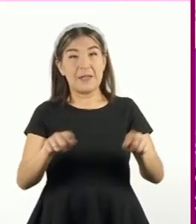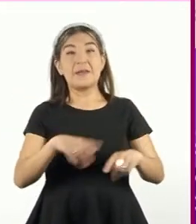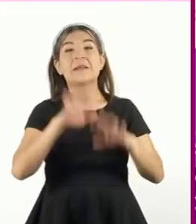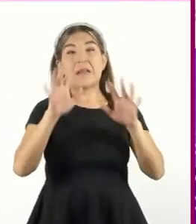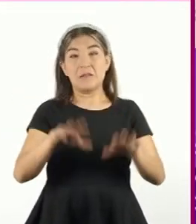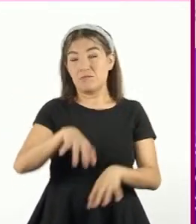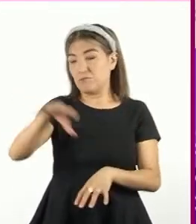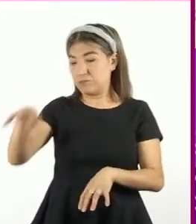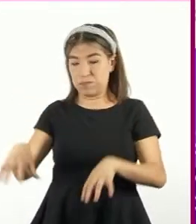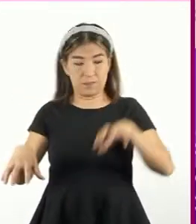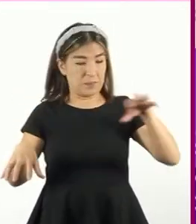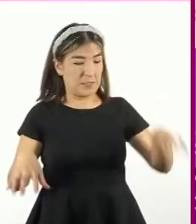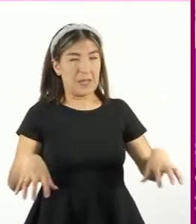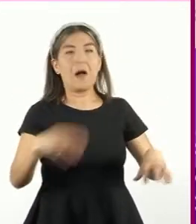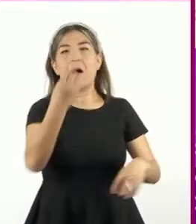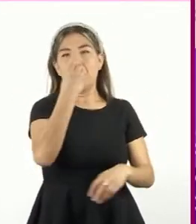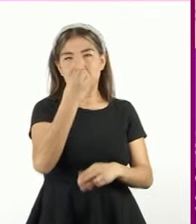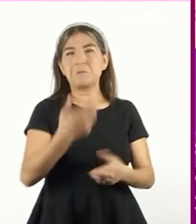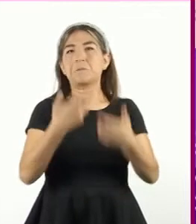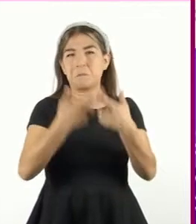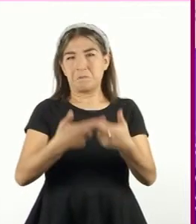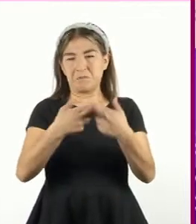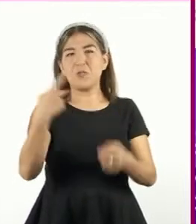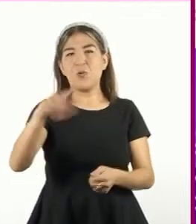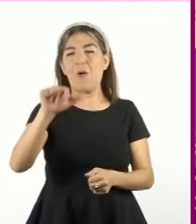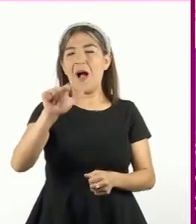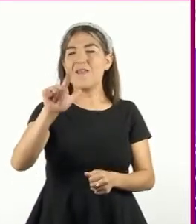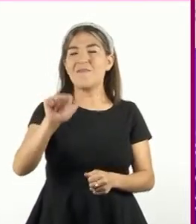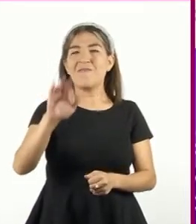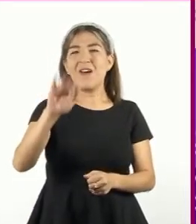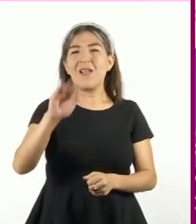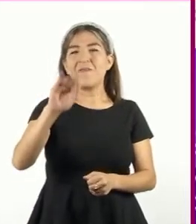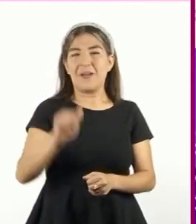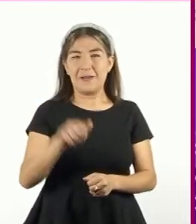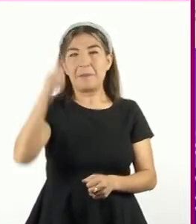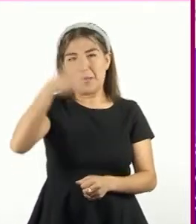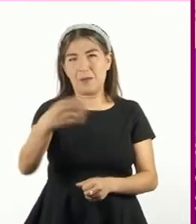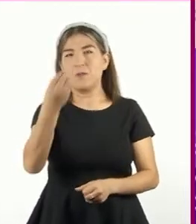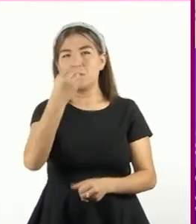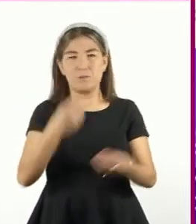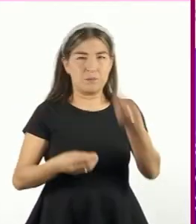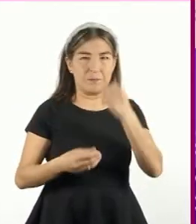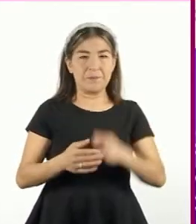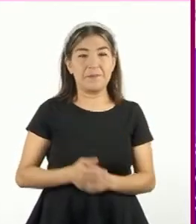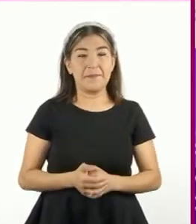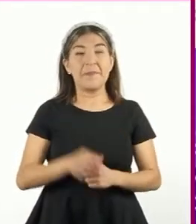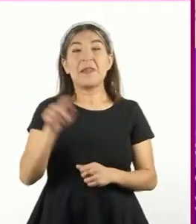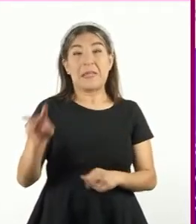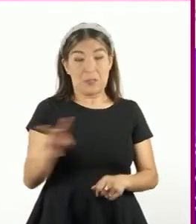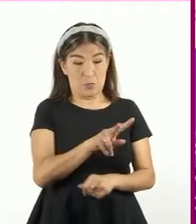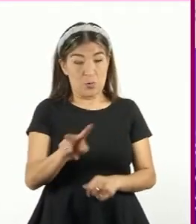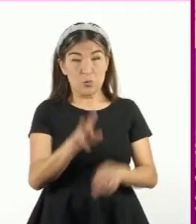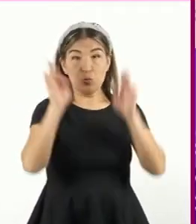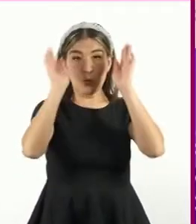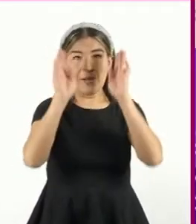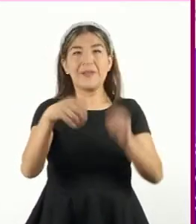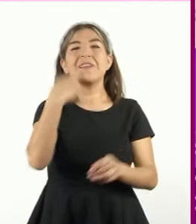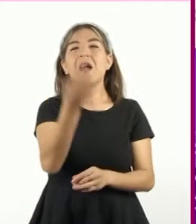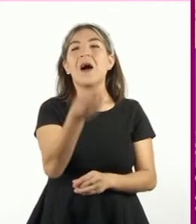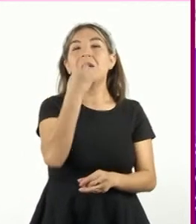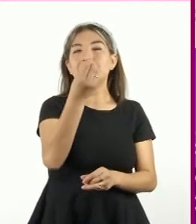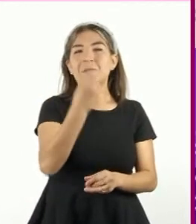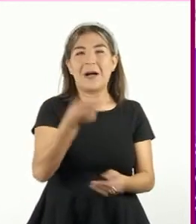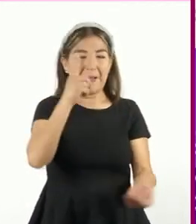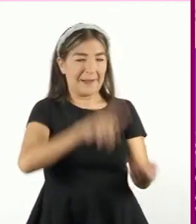lados una generosa porción de alfalfa para cada uno de ellos. Ambos burros querían comer del montón más cercano